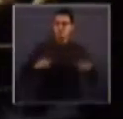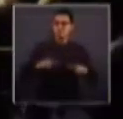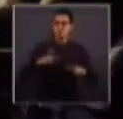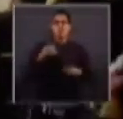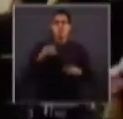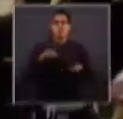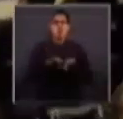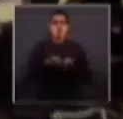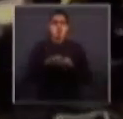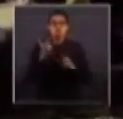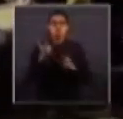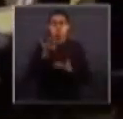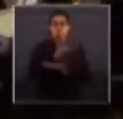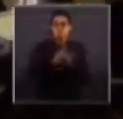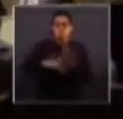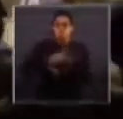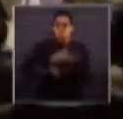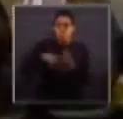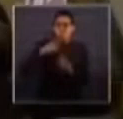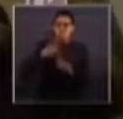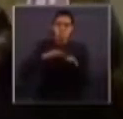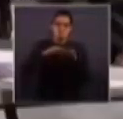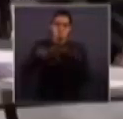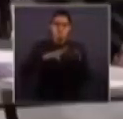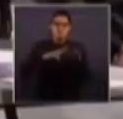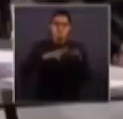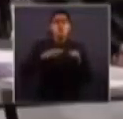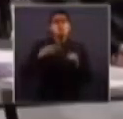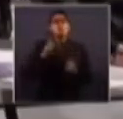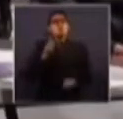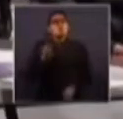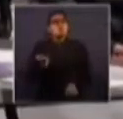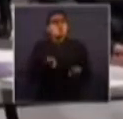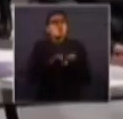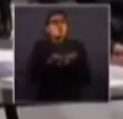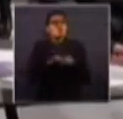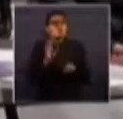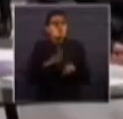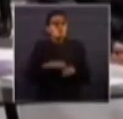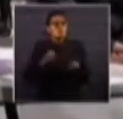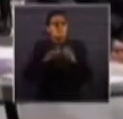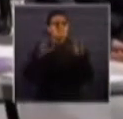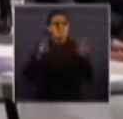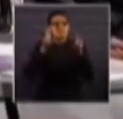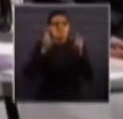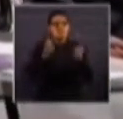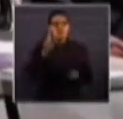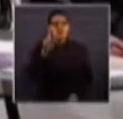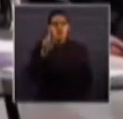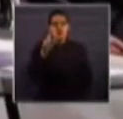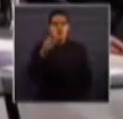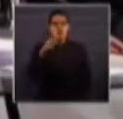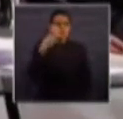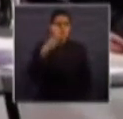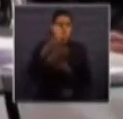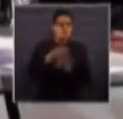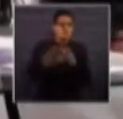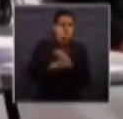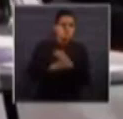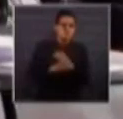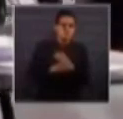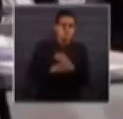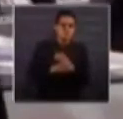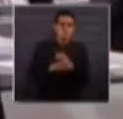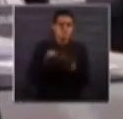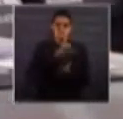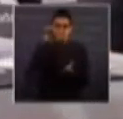y desigualdad social. En este sentido, ¿qué plantearía mucho más específico en el tema del agua, implicando dos componentes, los centros